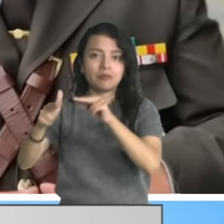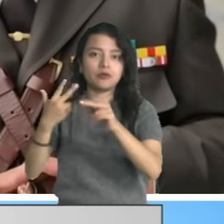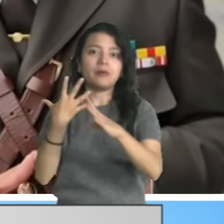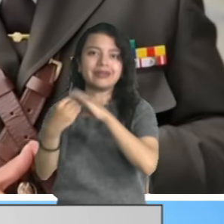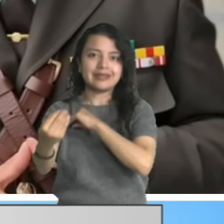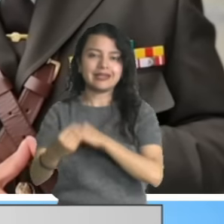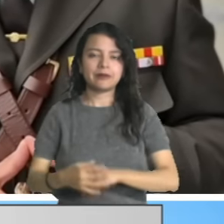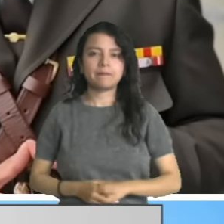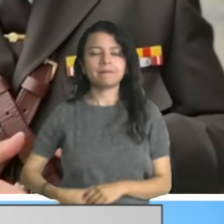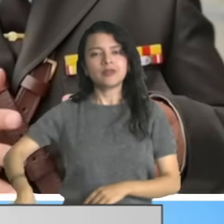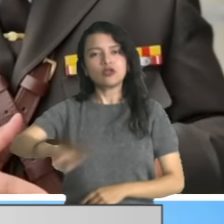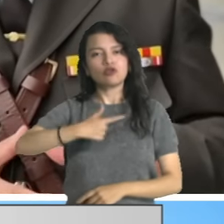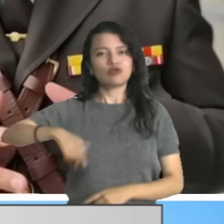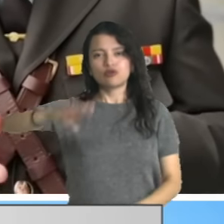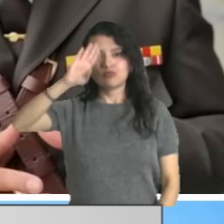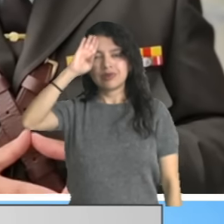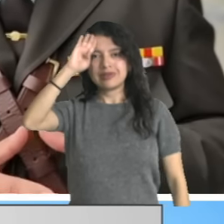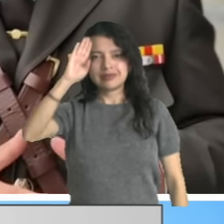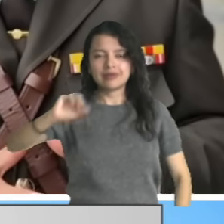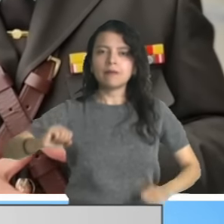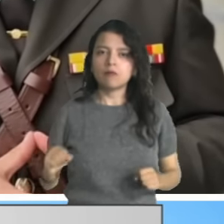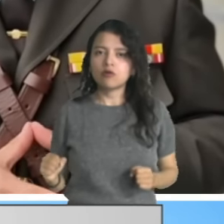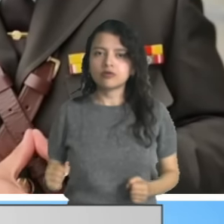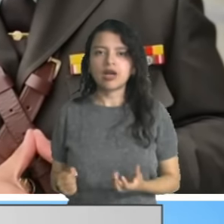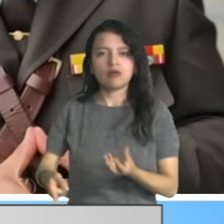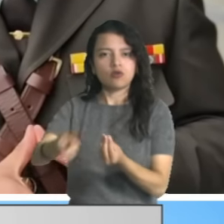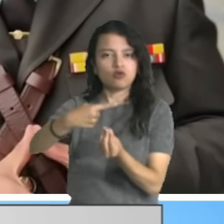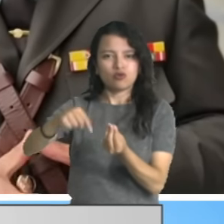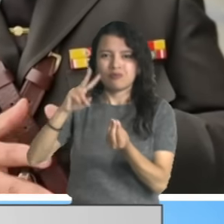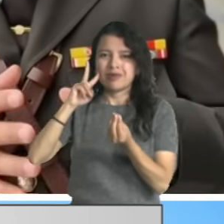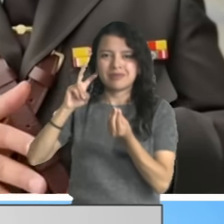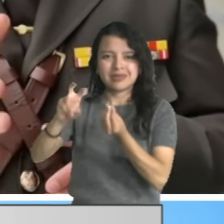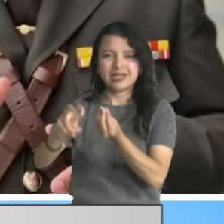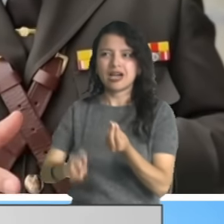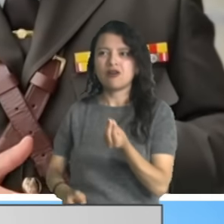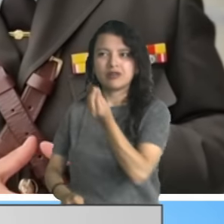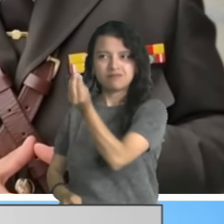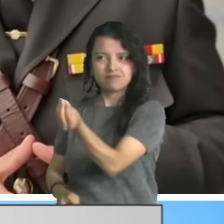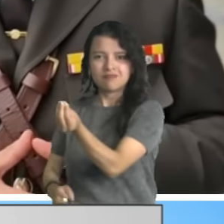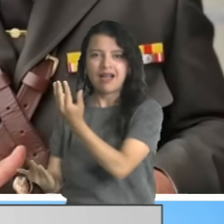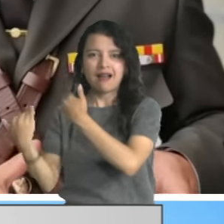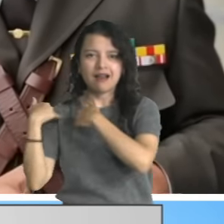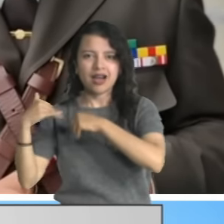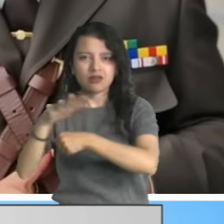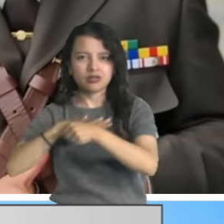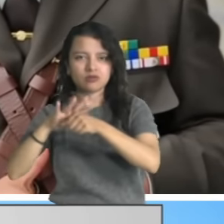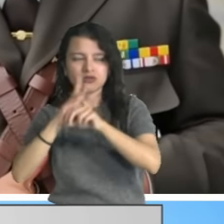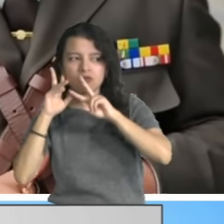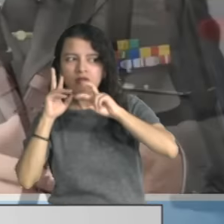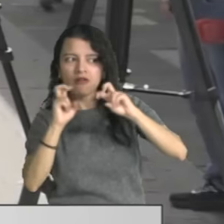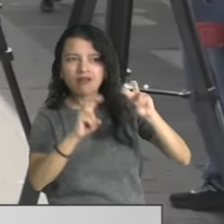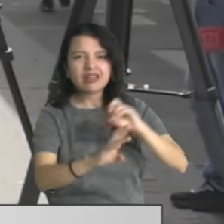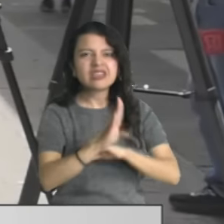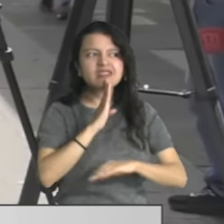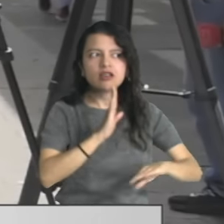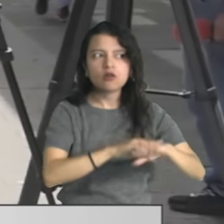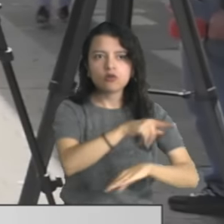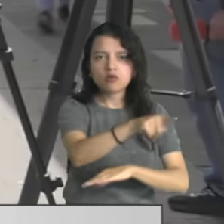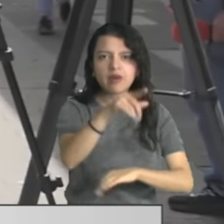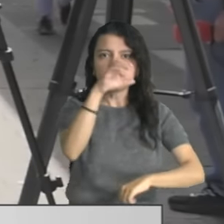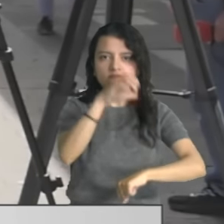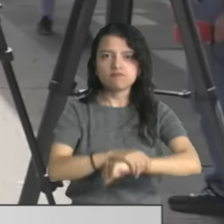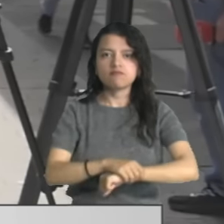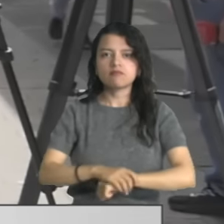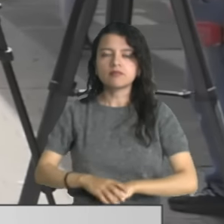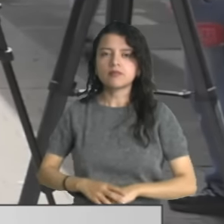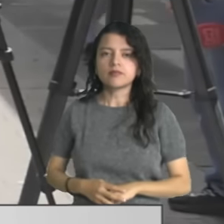Policía Metropolitana de Bogotá dispuso un grupo de investigadores criminales en búsqueda de estos delincuentes. Cambiamos de tema en